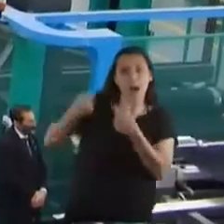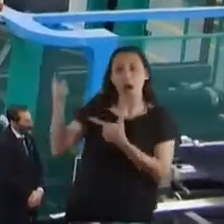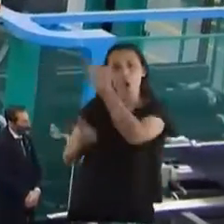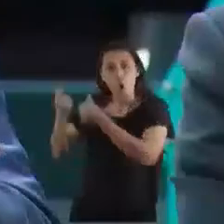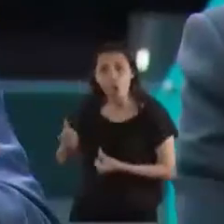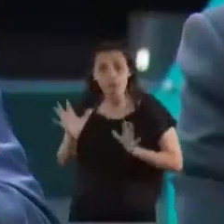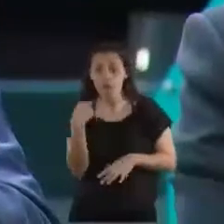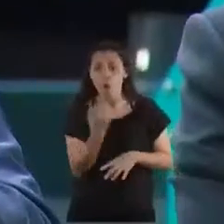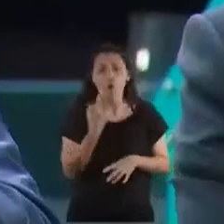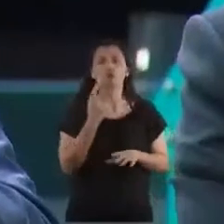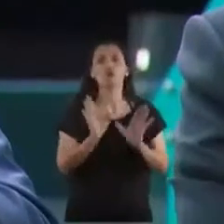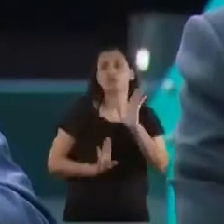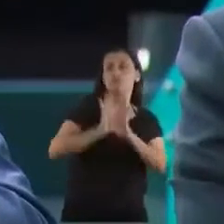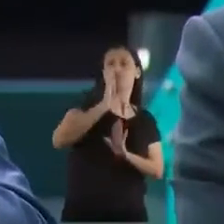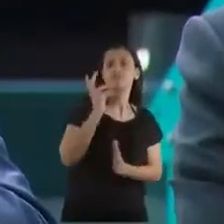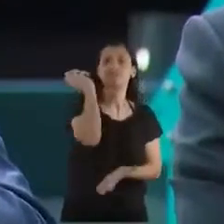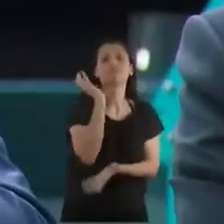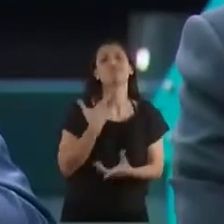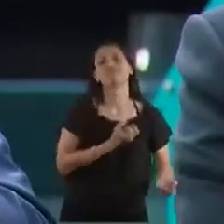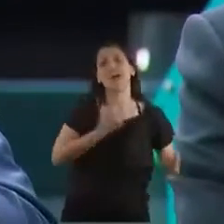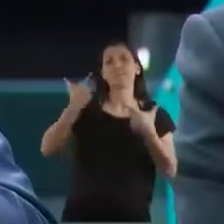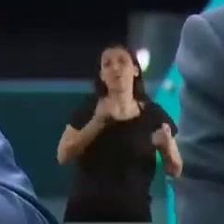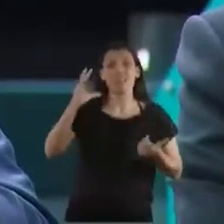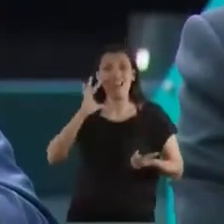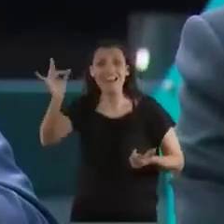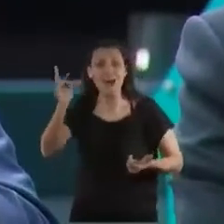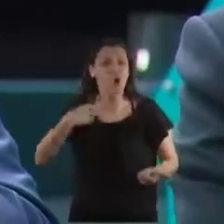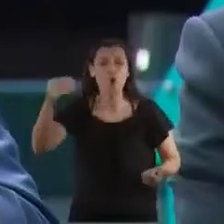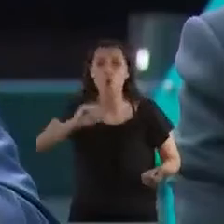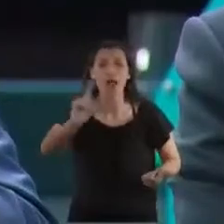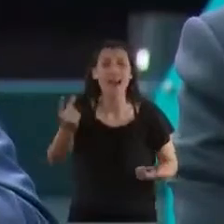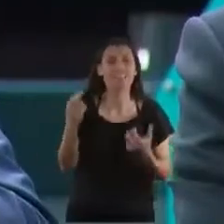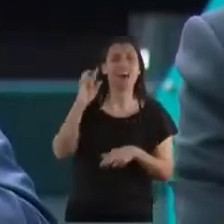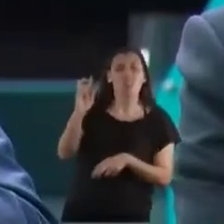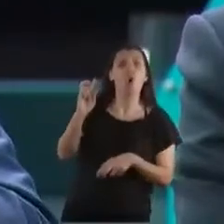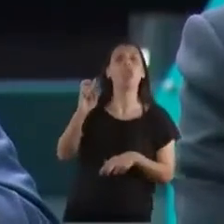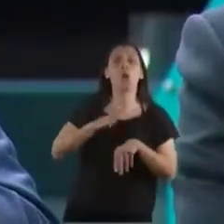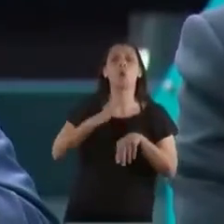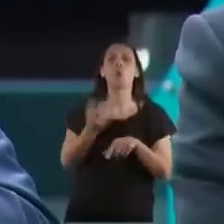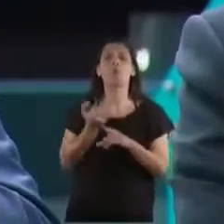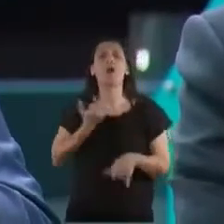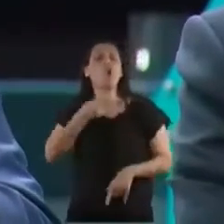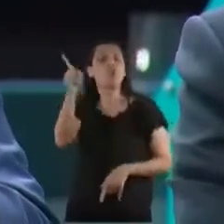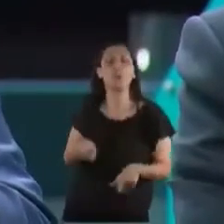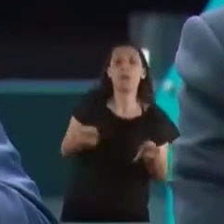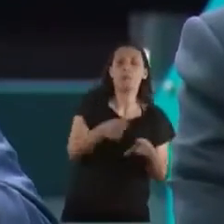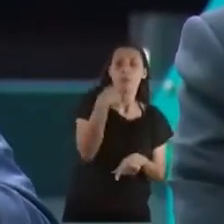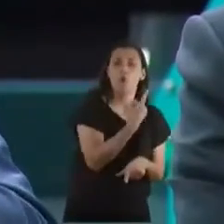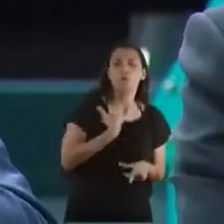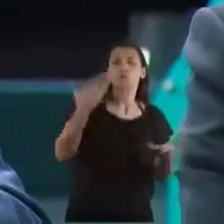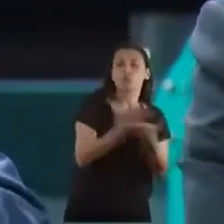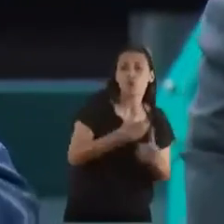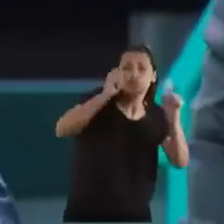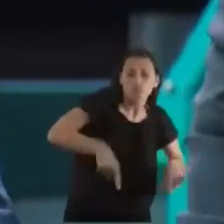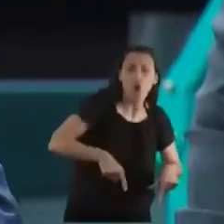que aunque tenemos récord de exportación, no nos alcanzan los dólares por la cantidad de insumos que tenemos que importar